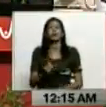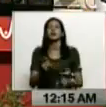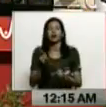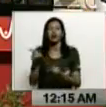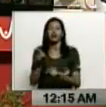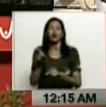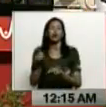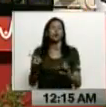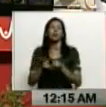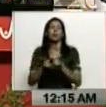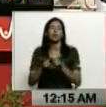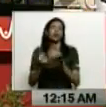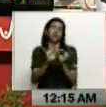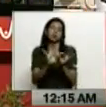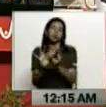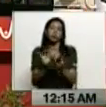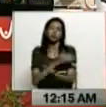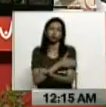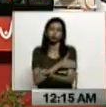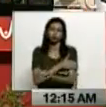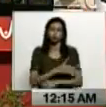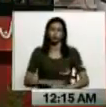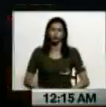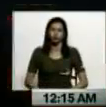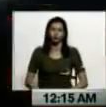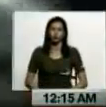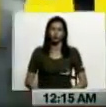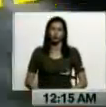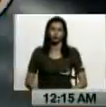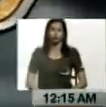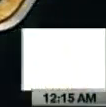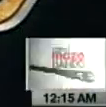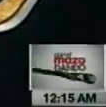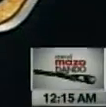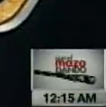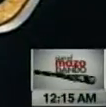pero es parte de la oposición Mándalo ahí